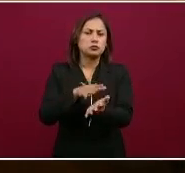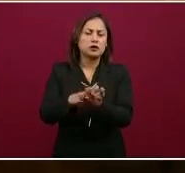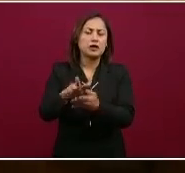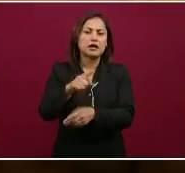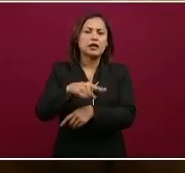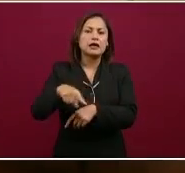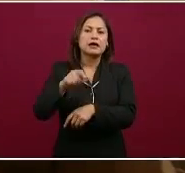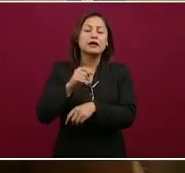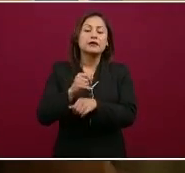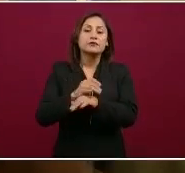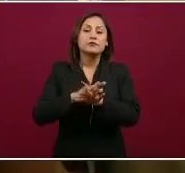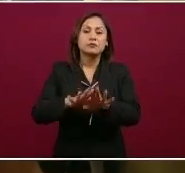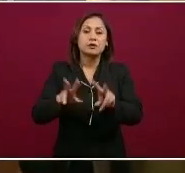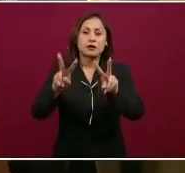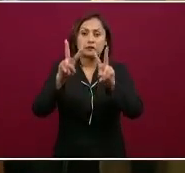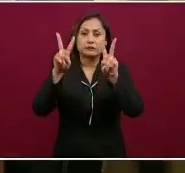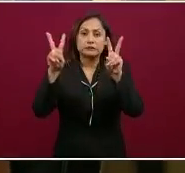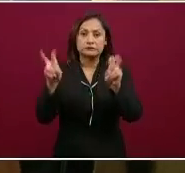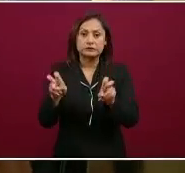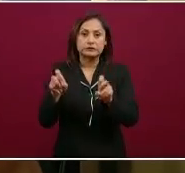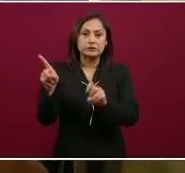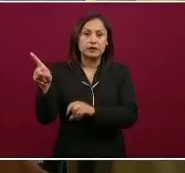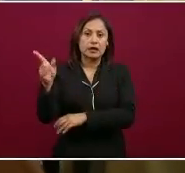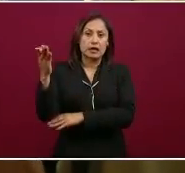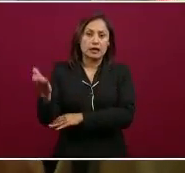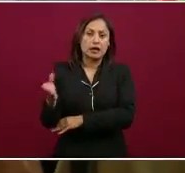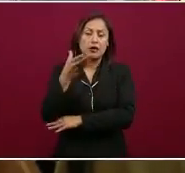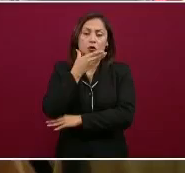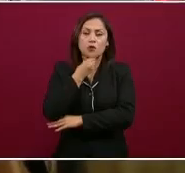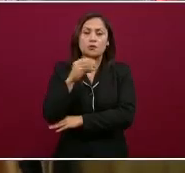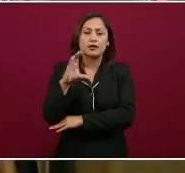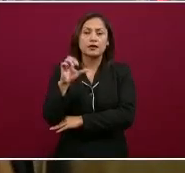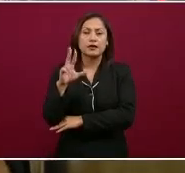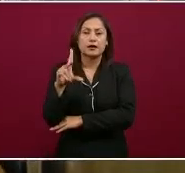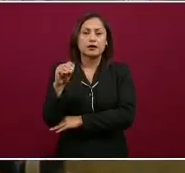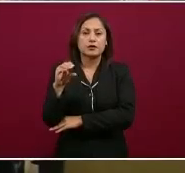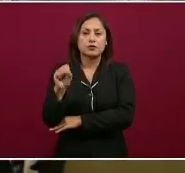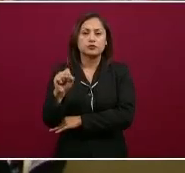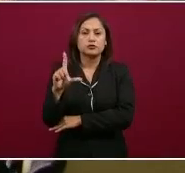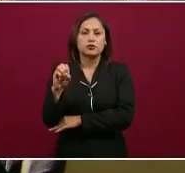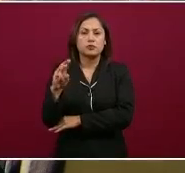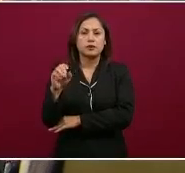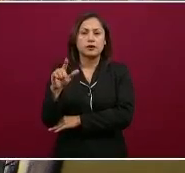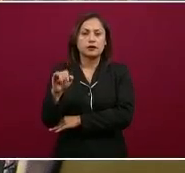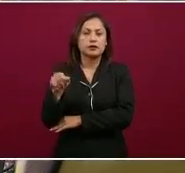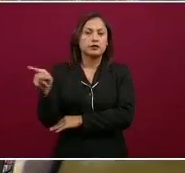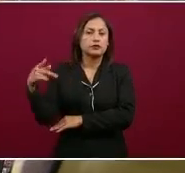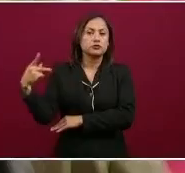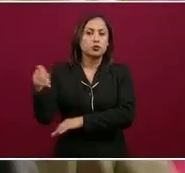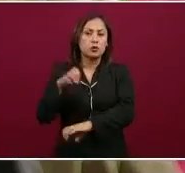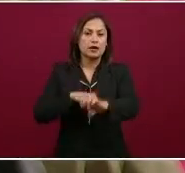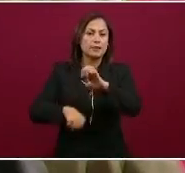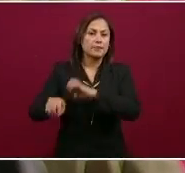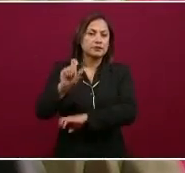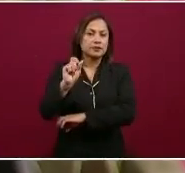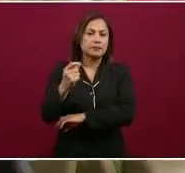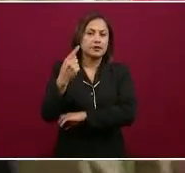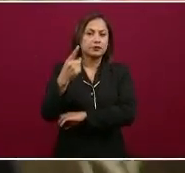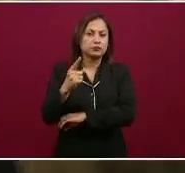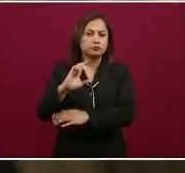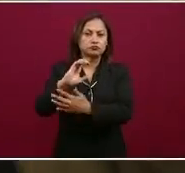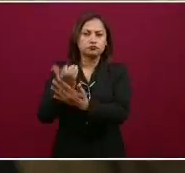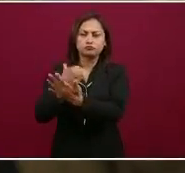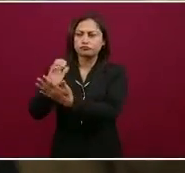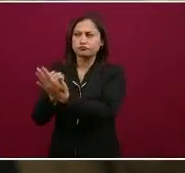el emporio empresarial de Carlos Lomelí, ¿no?, que a través de 21 empresas en 13 años ha ganado contratos